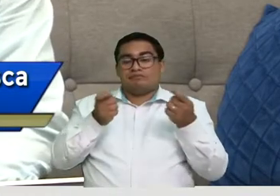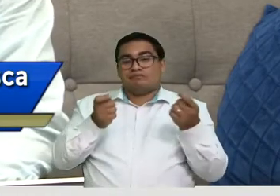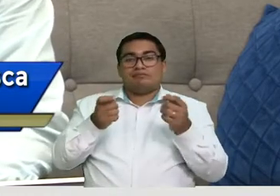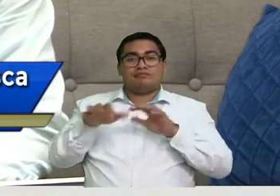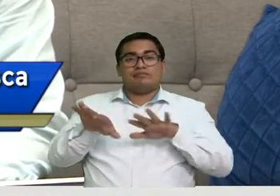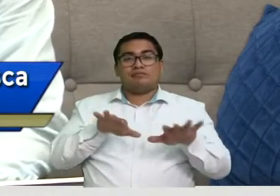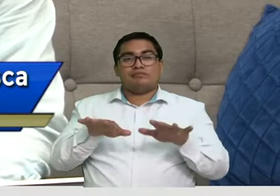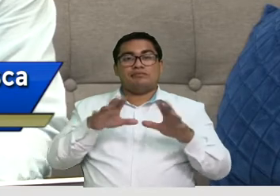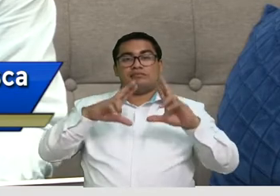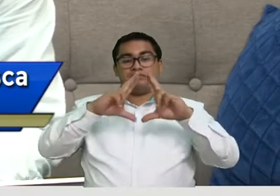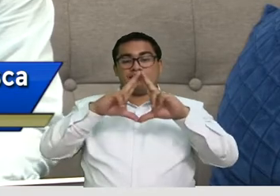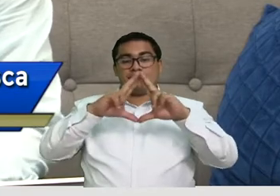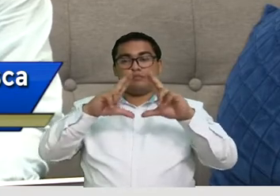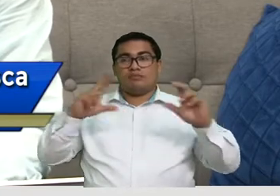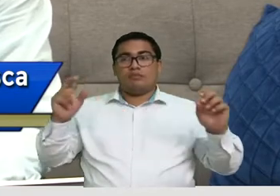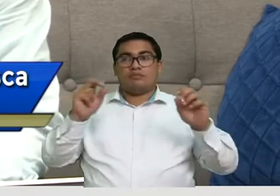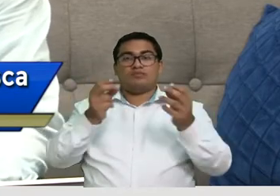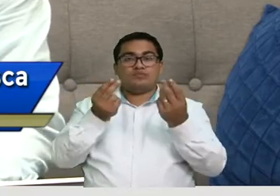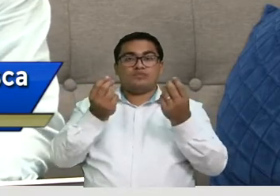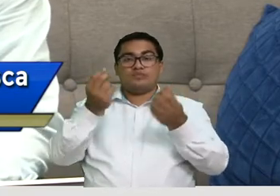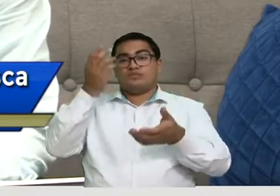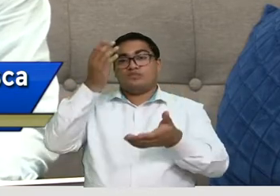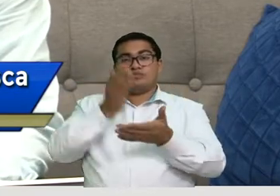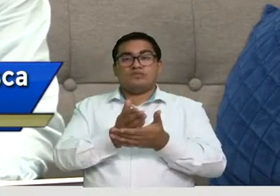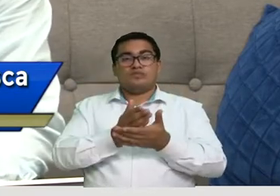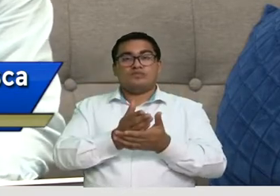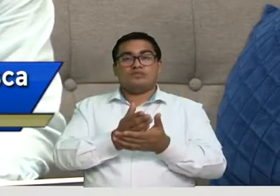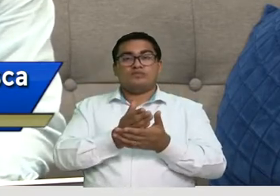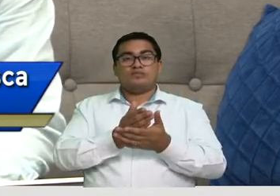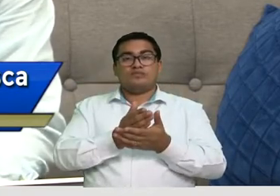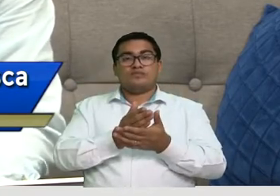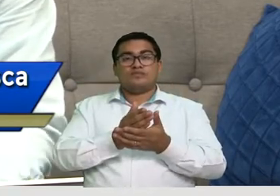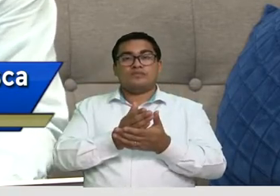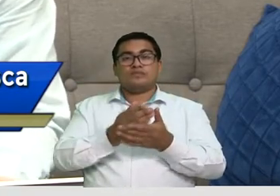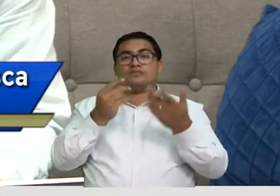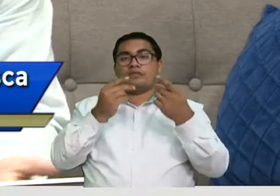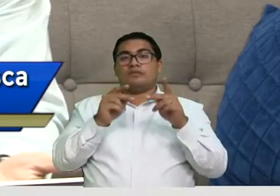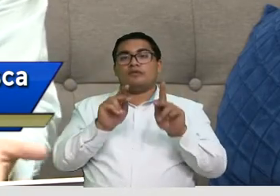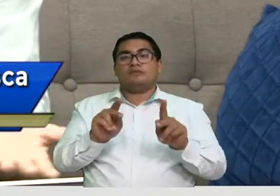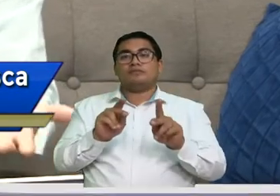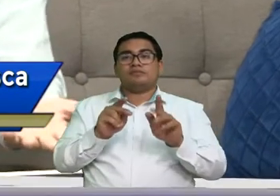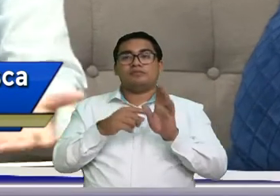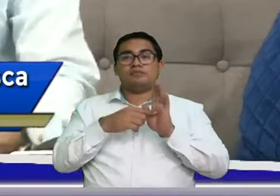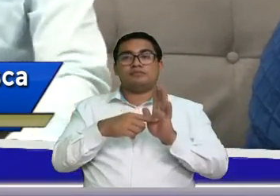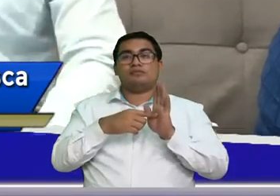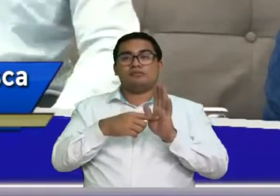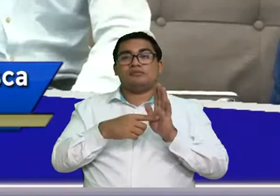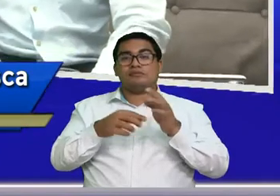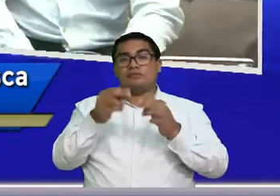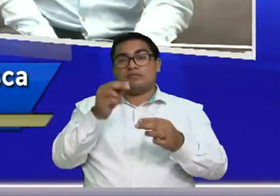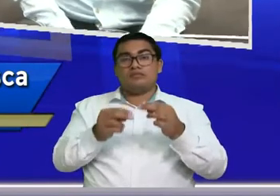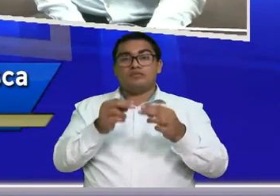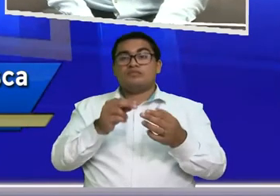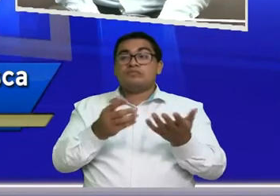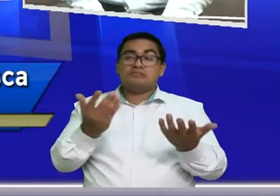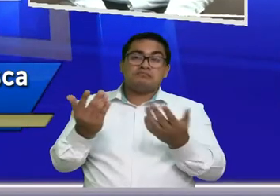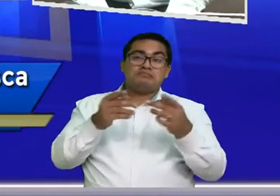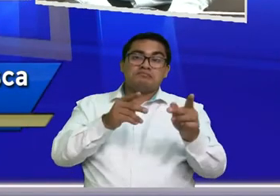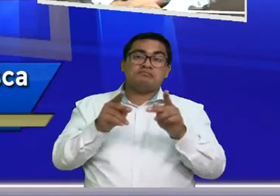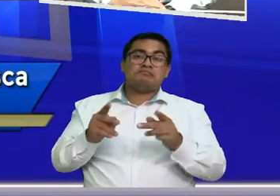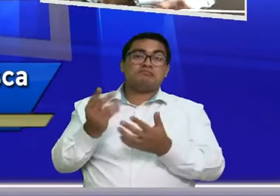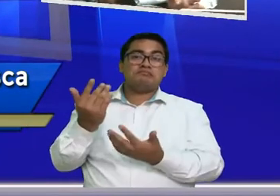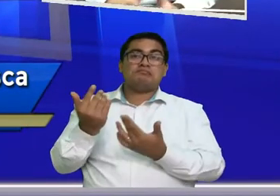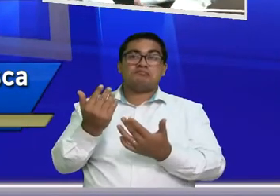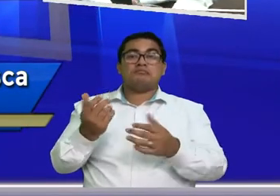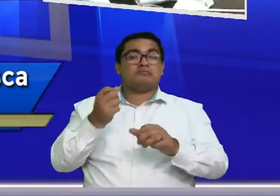Claro, Nicaragua no es fijador de precios. No es fijador de precios, entonces, pero o sea, son cifras alentadoras, claro,